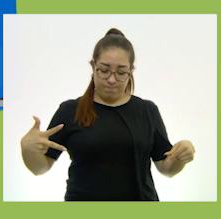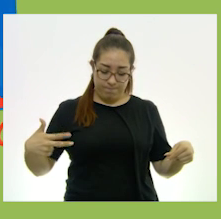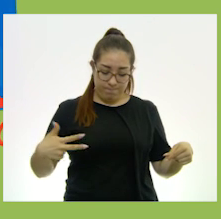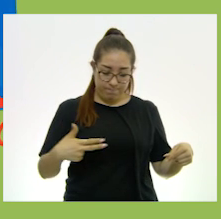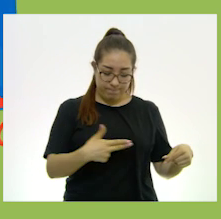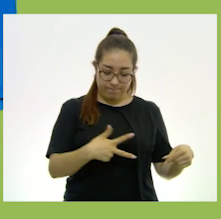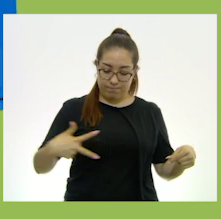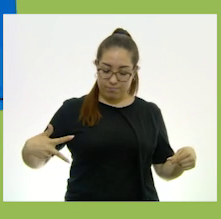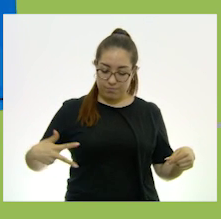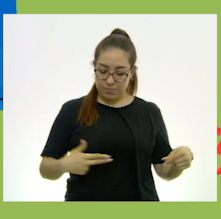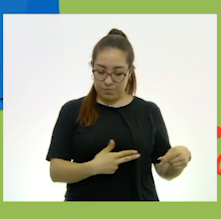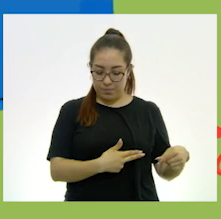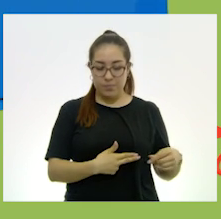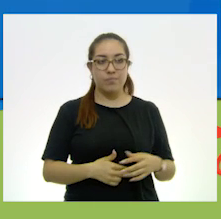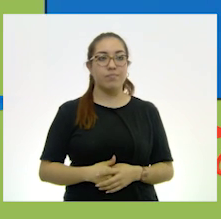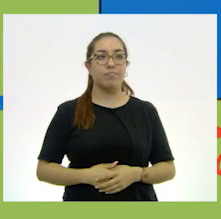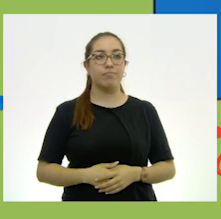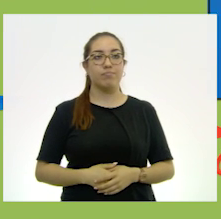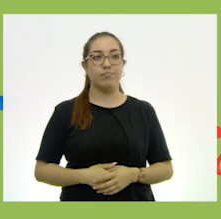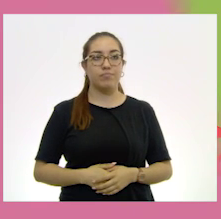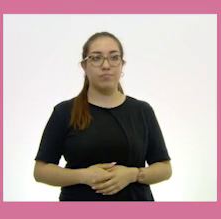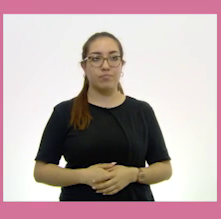las líneas marcadas.